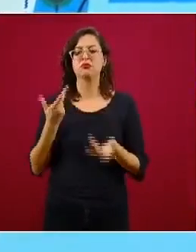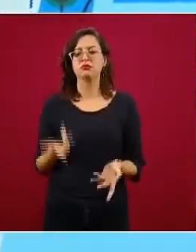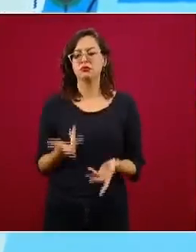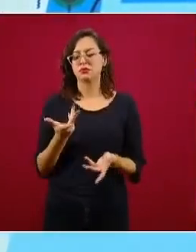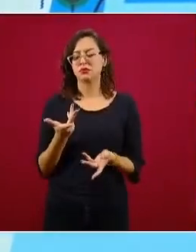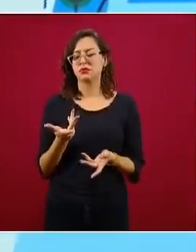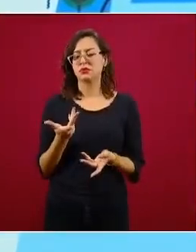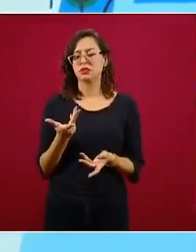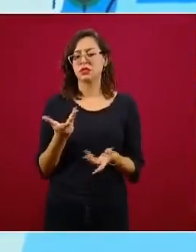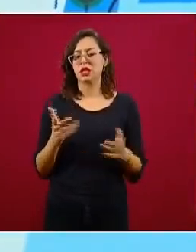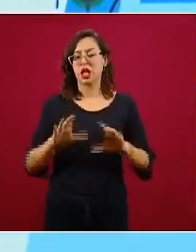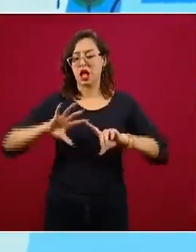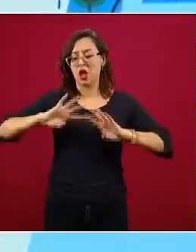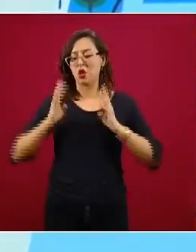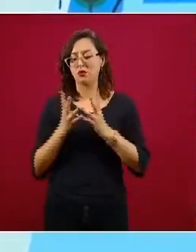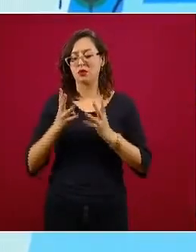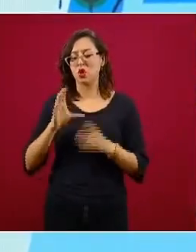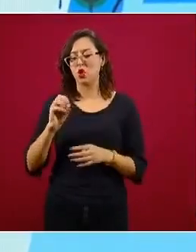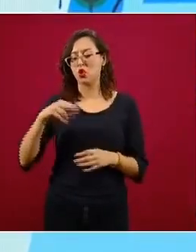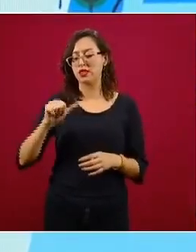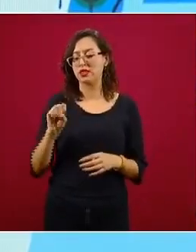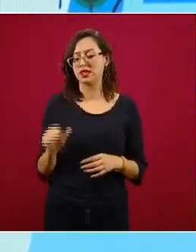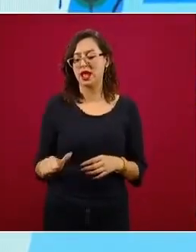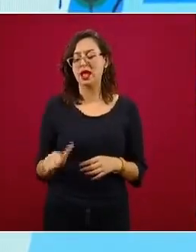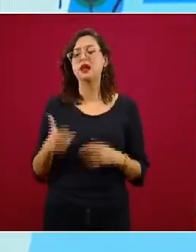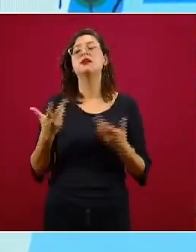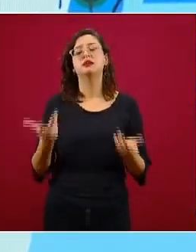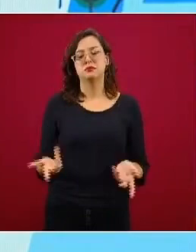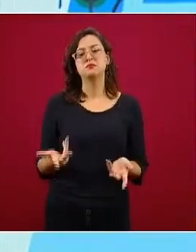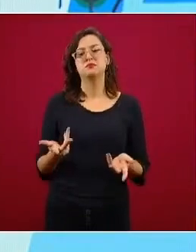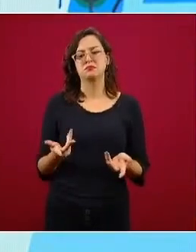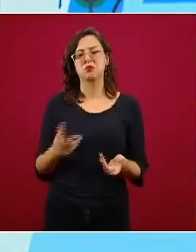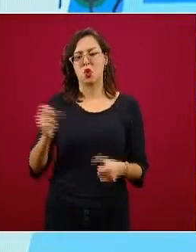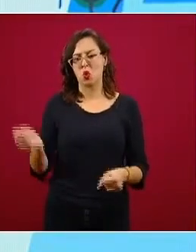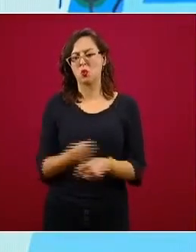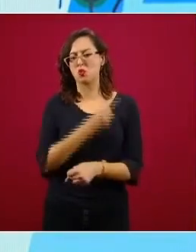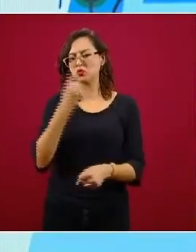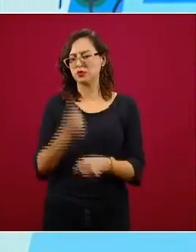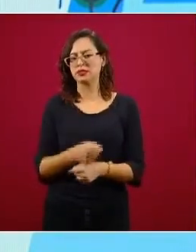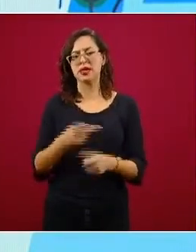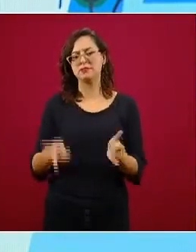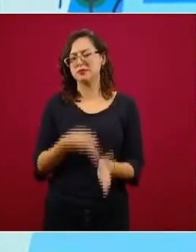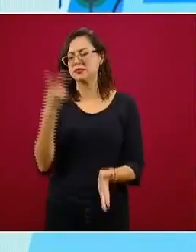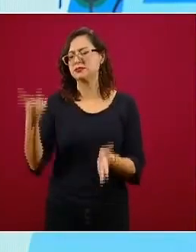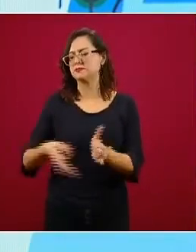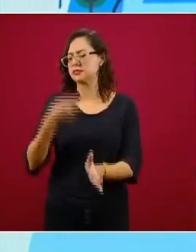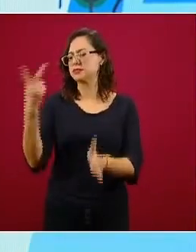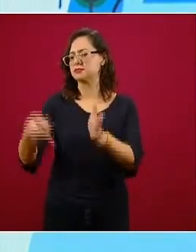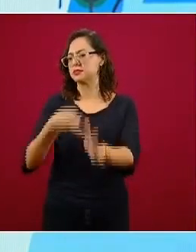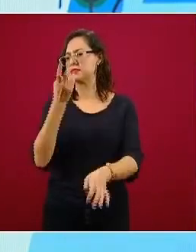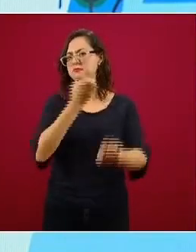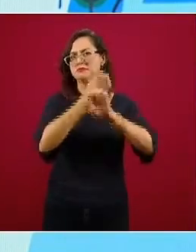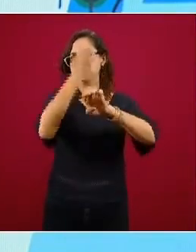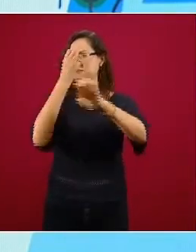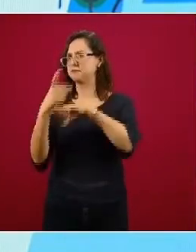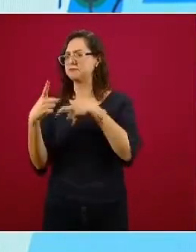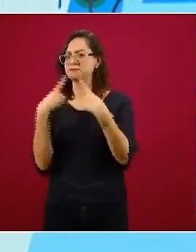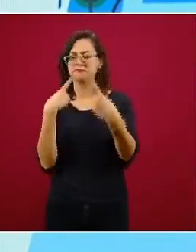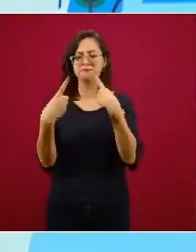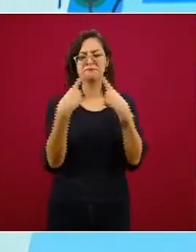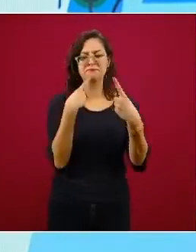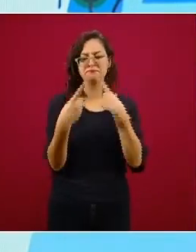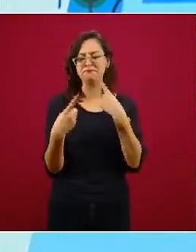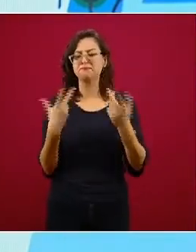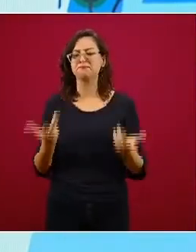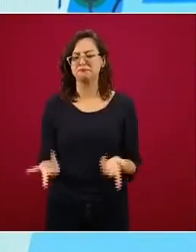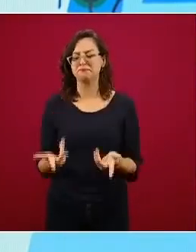de la Comisión de Salud Pública del CONASA tuvimos oportunidad, y en otras reuniones que hemos tenido con algunas entidades federativas, de